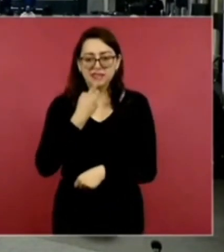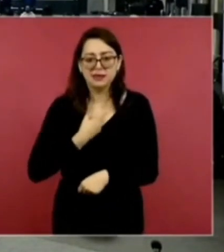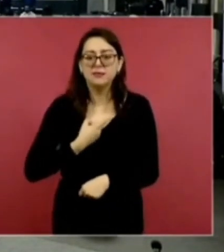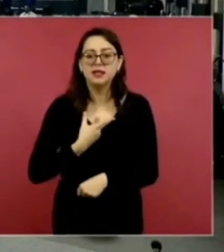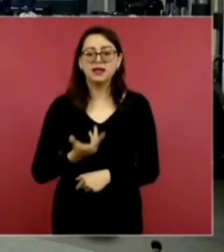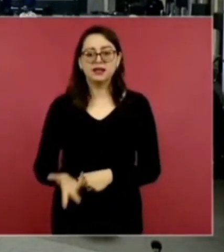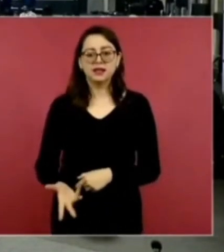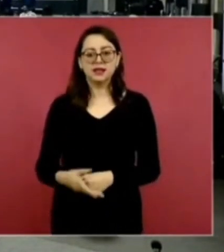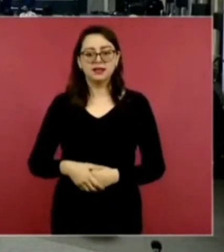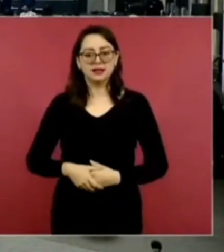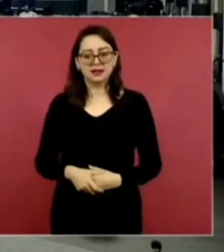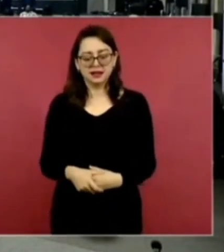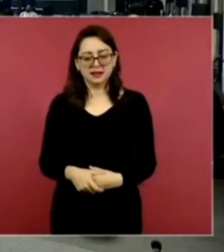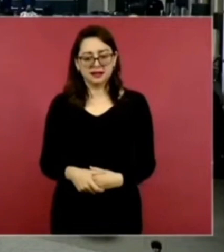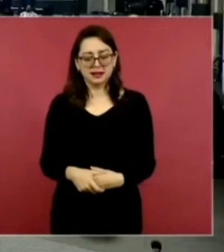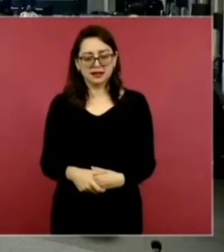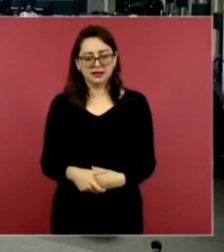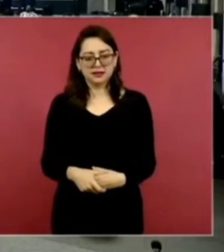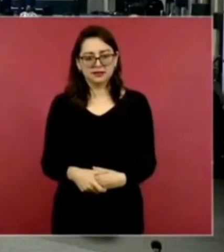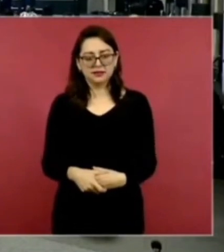no